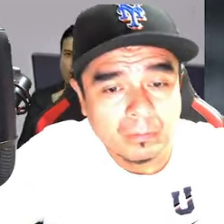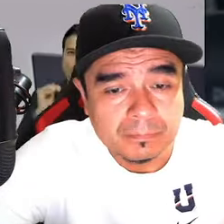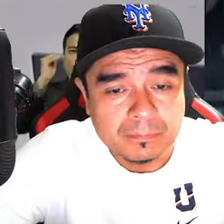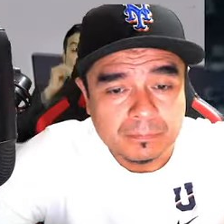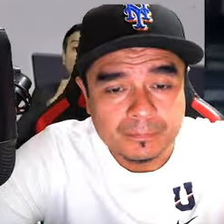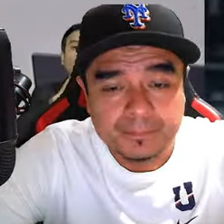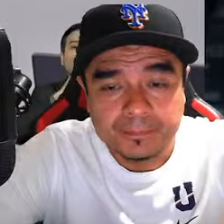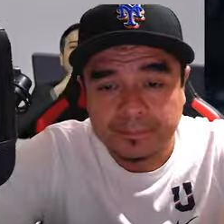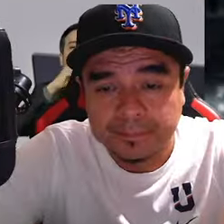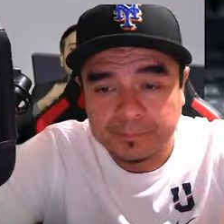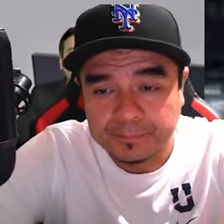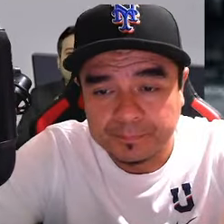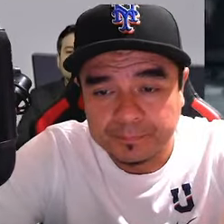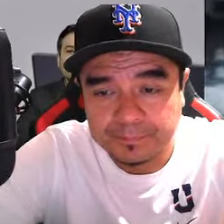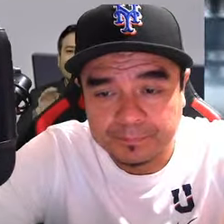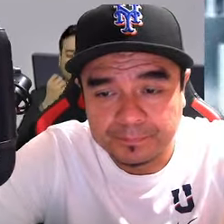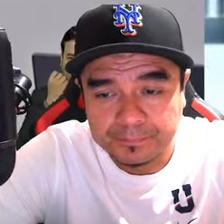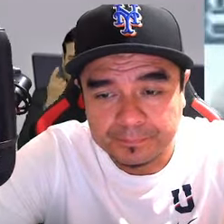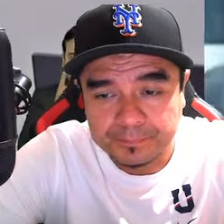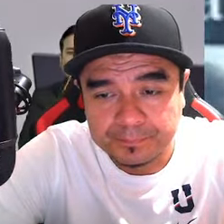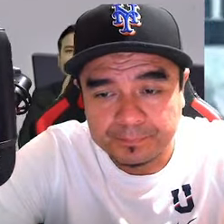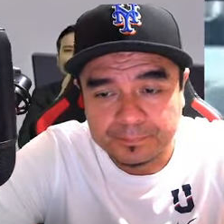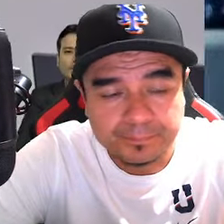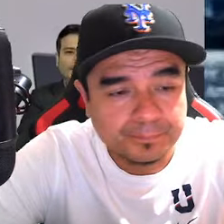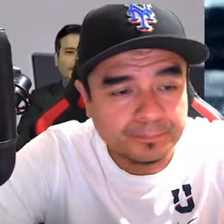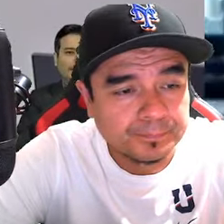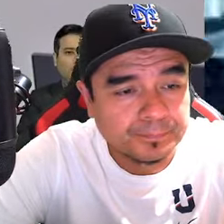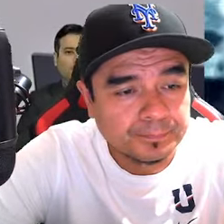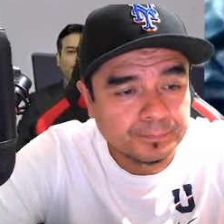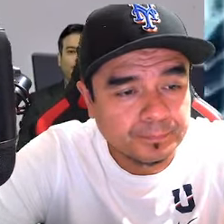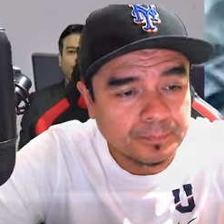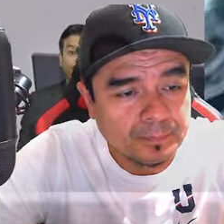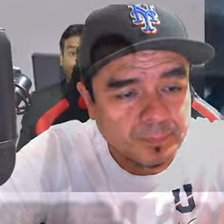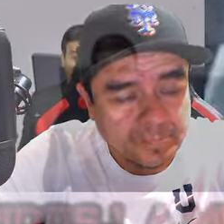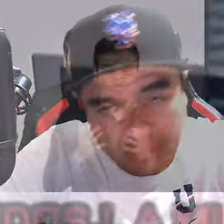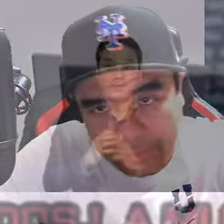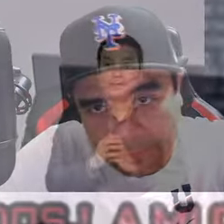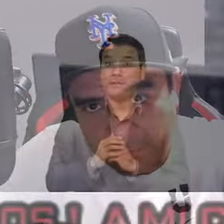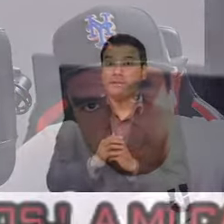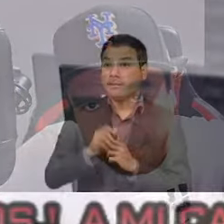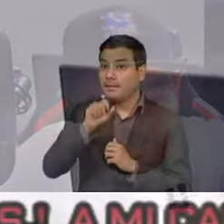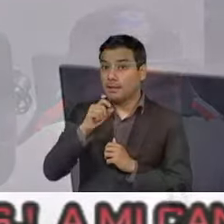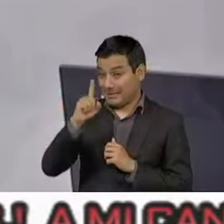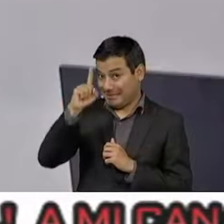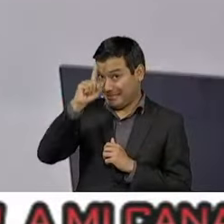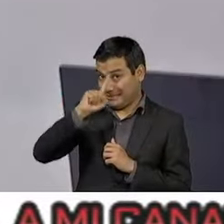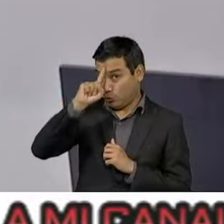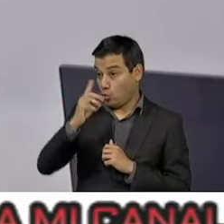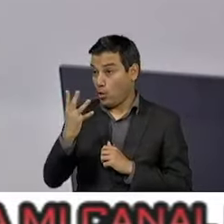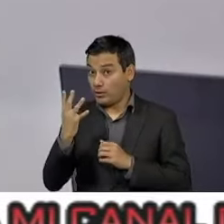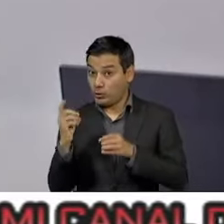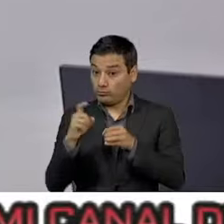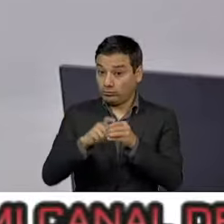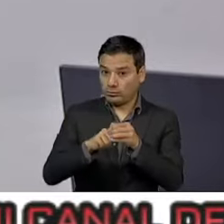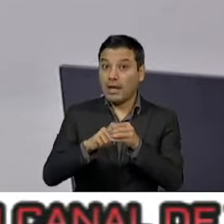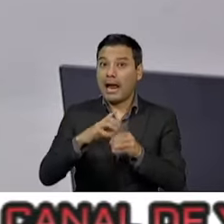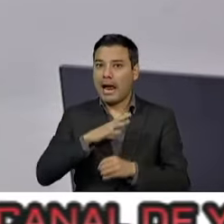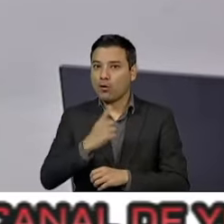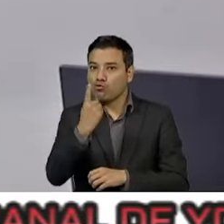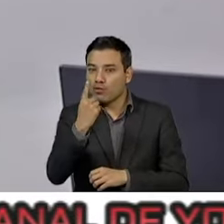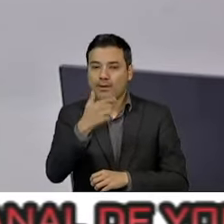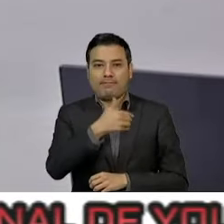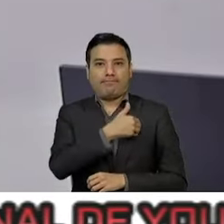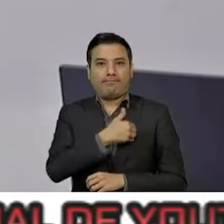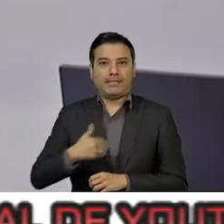todos, mi reconocimiento y aprecio. Entre estas nuevas incorporaciones se dio también el cambio en la presidencia del Consejo General, la